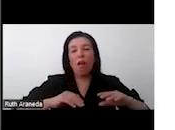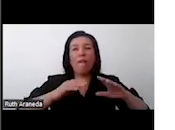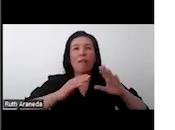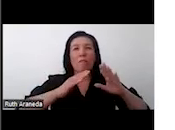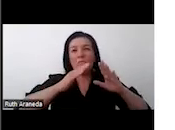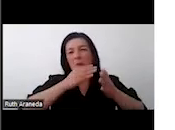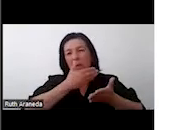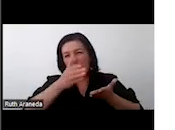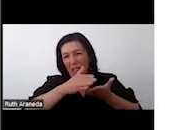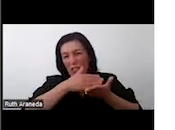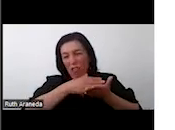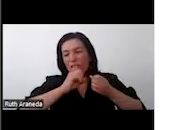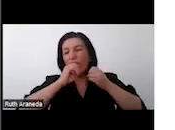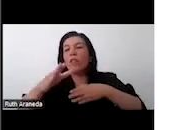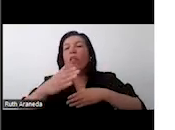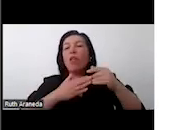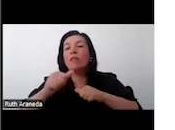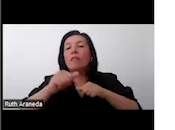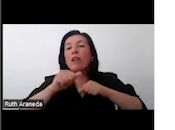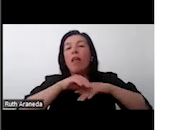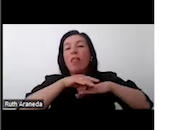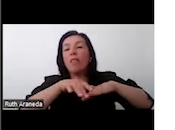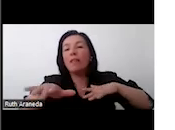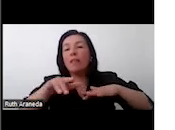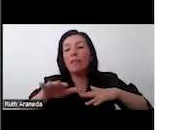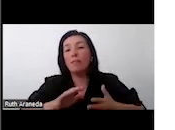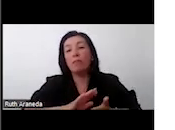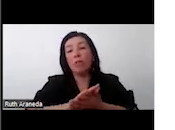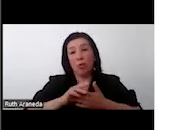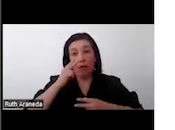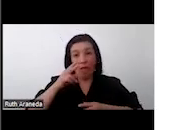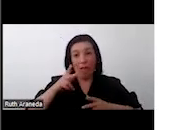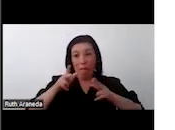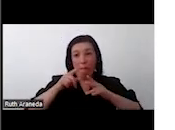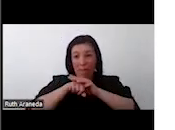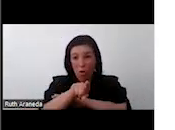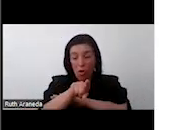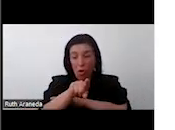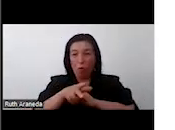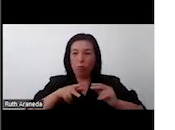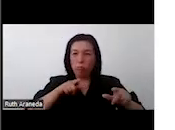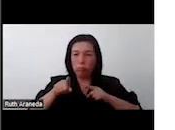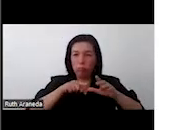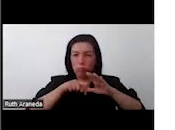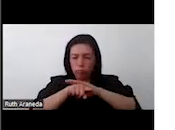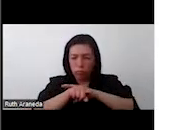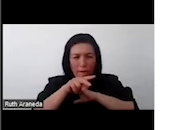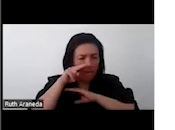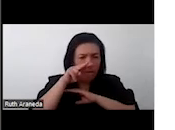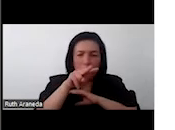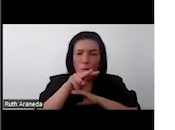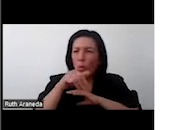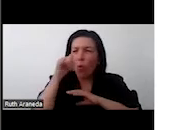los bordes de los ríos o a los bordes del estero. Es cosa de tomar el metro nomás y darse cuenta la cantidad de basura que hay por el